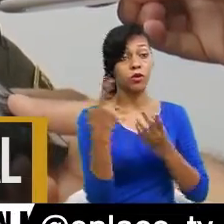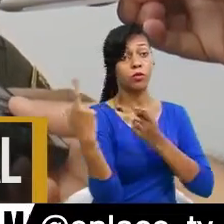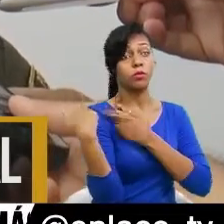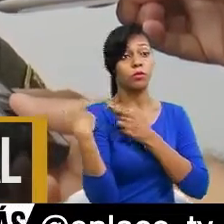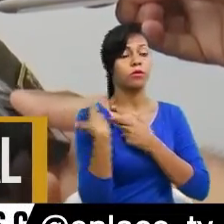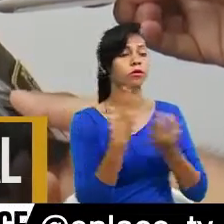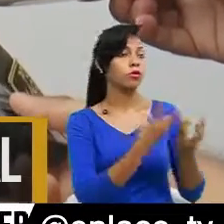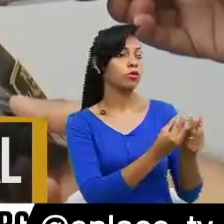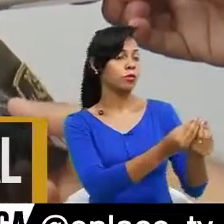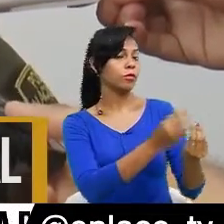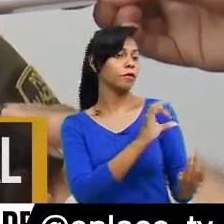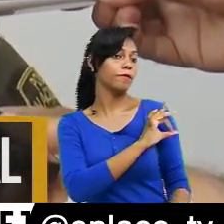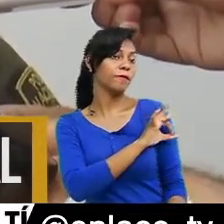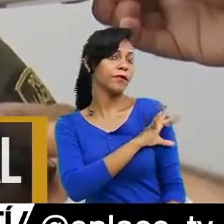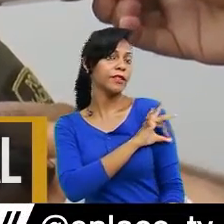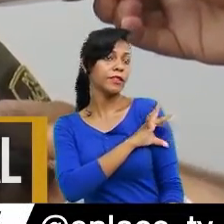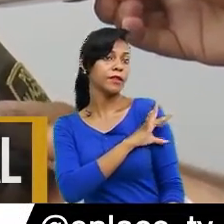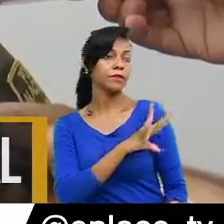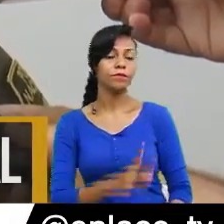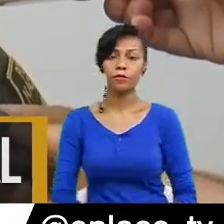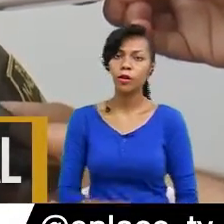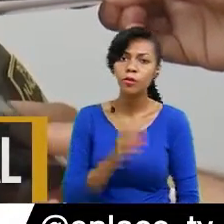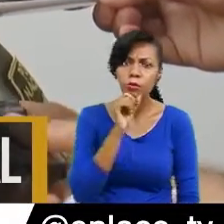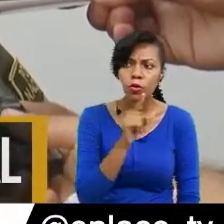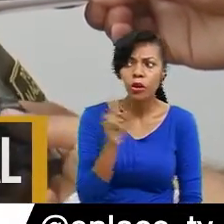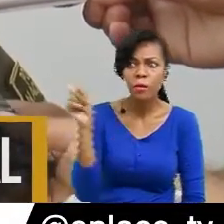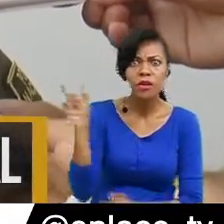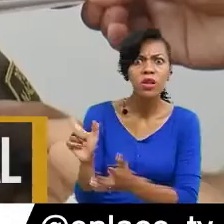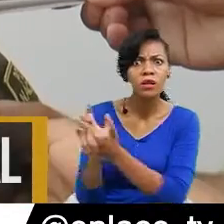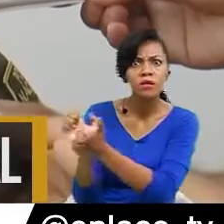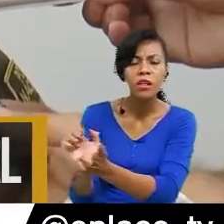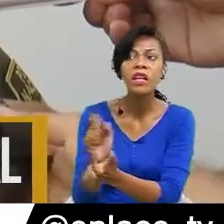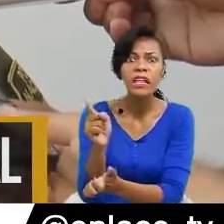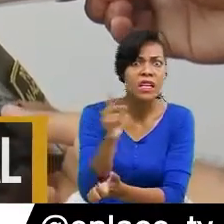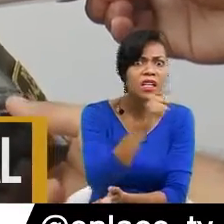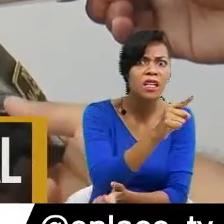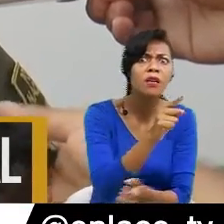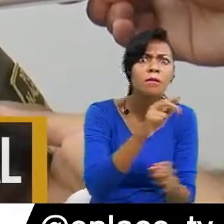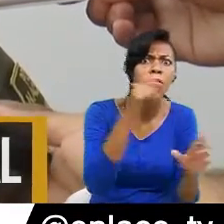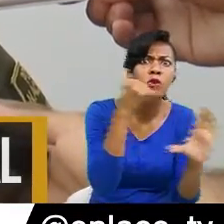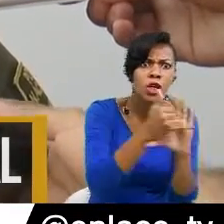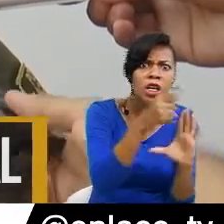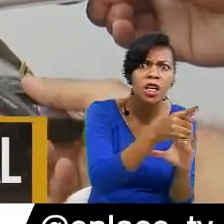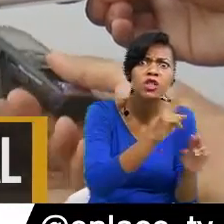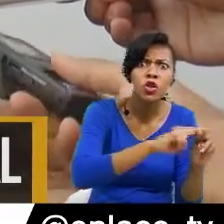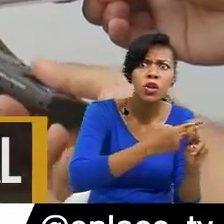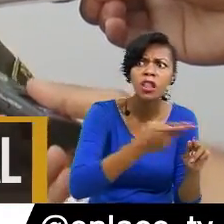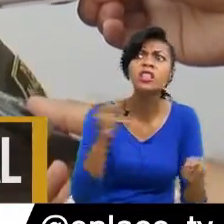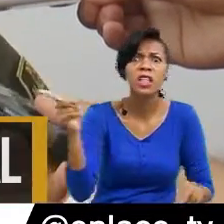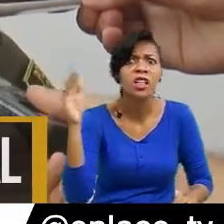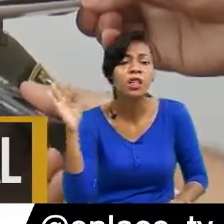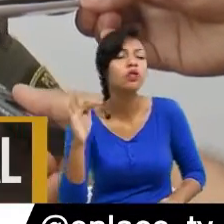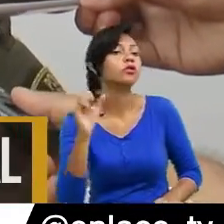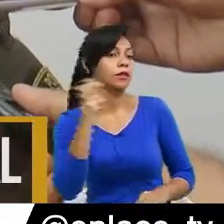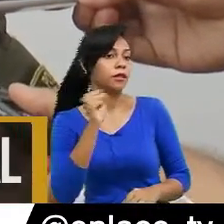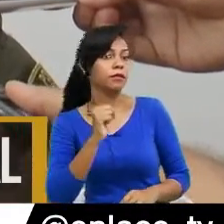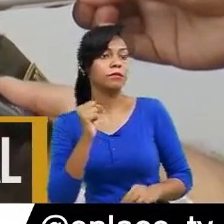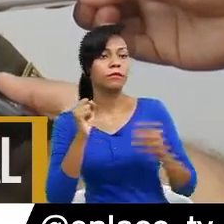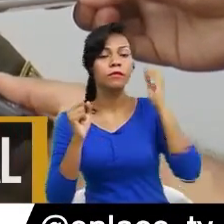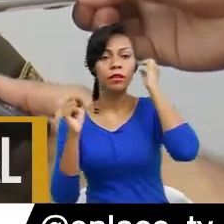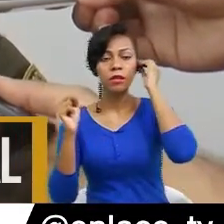General de la Nación. ¿Quién es el capturado? ¿Familiar de la víctima? Sí, es el tío de la víctima. Eso fue en abril del año pasado